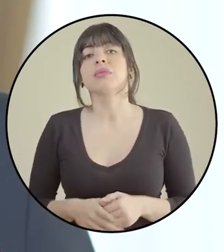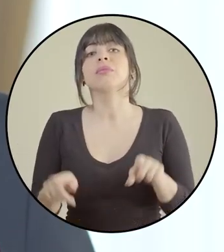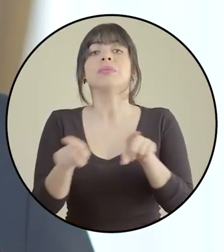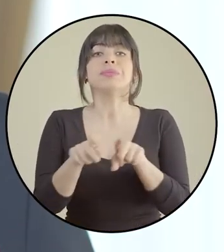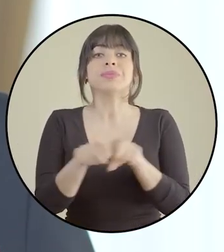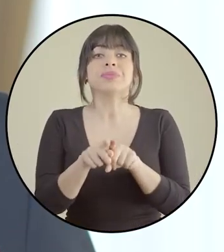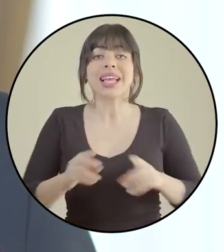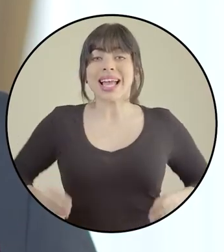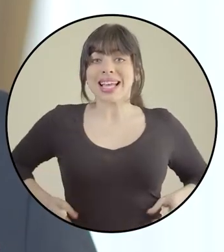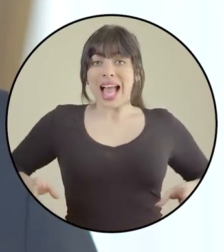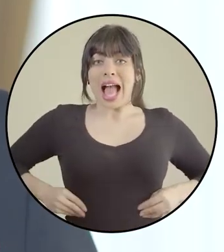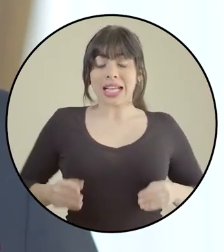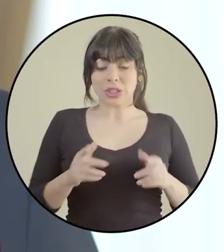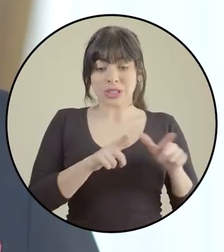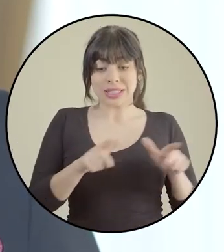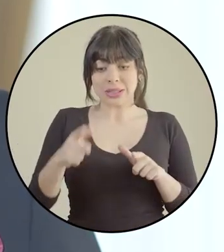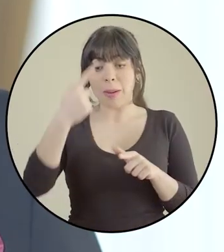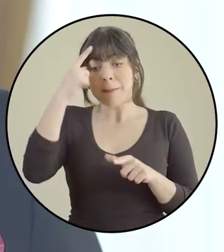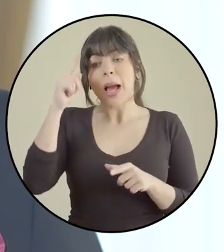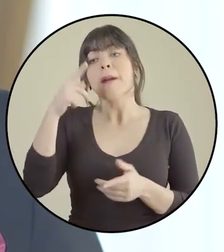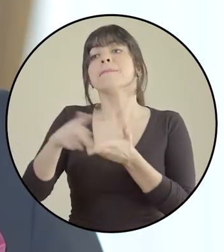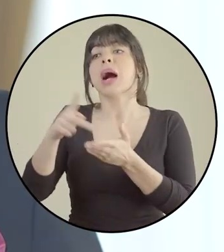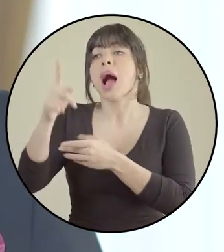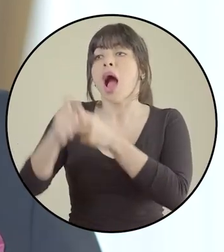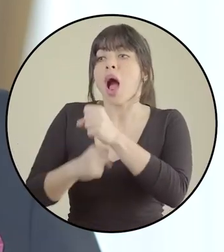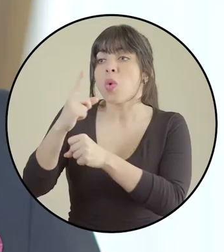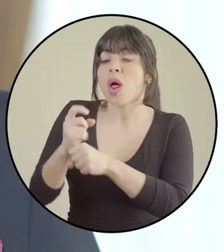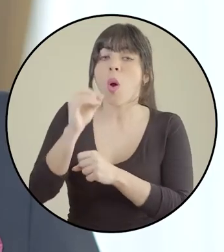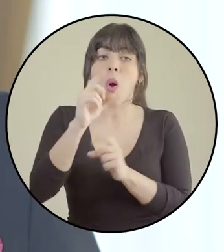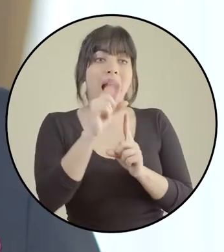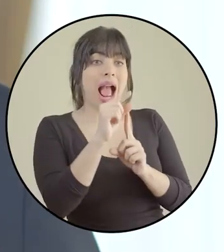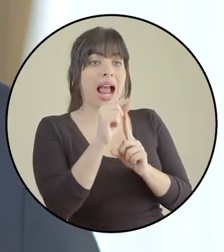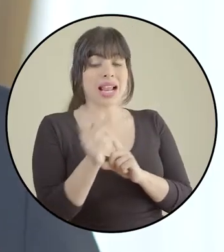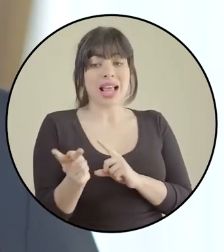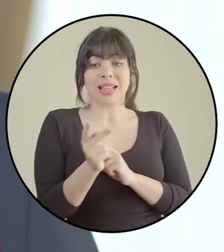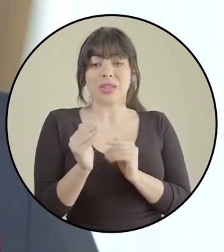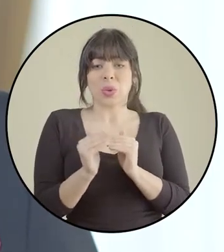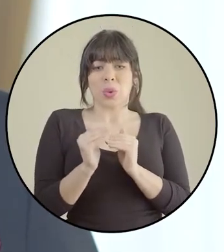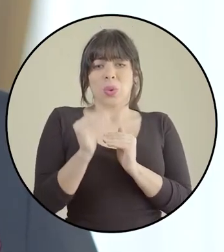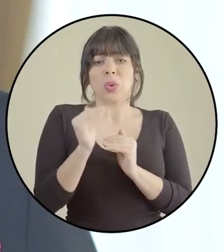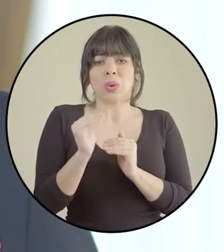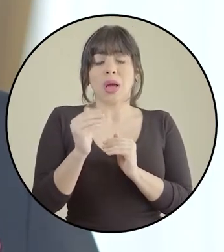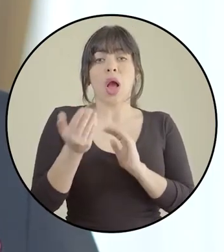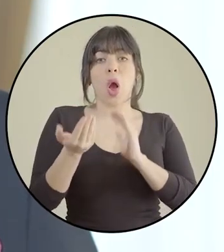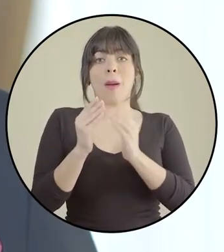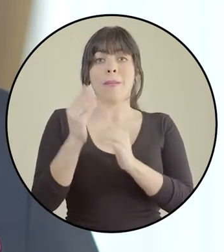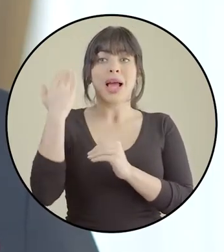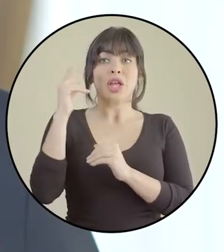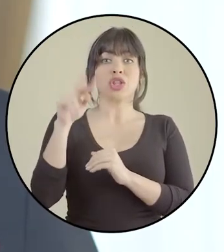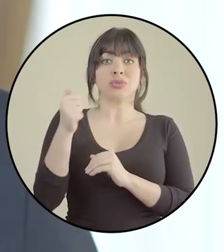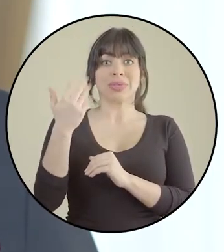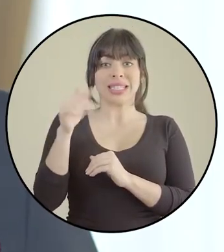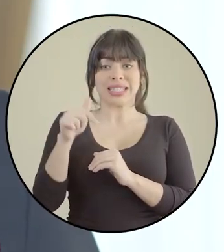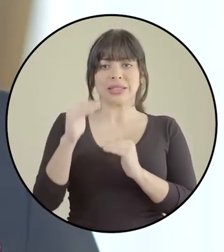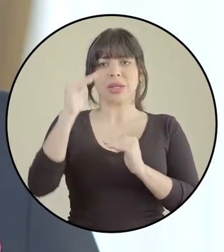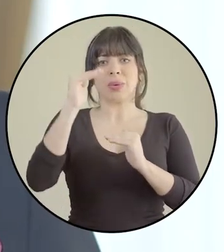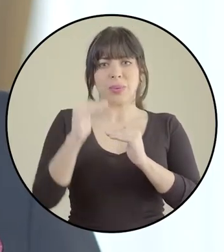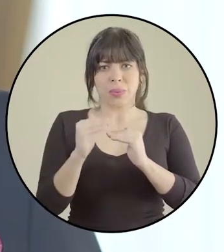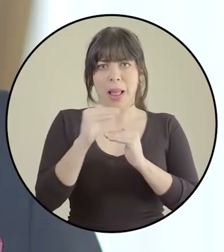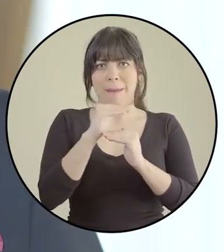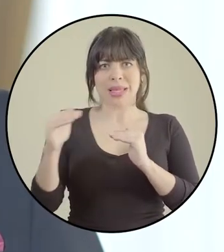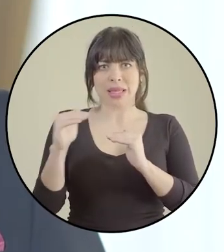.5%. Además, el gasto previsto para el pago de anualidades o el de alquileres crecen menos de la mitad del presentado en el